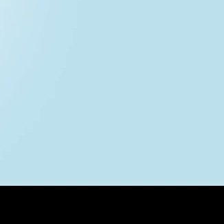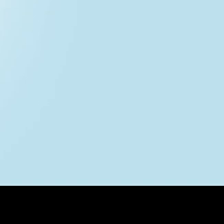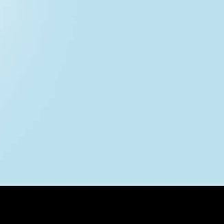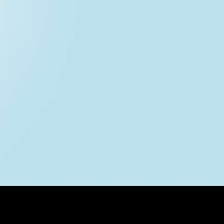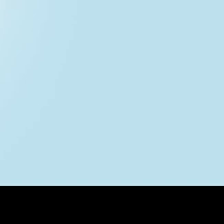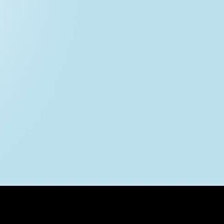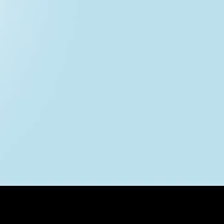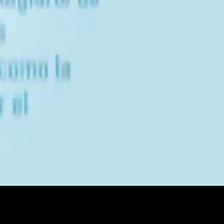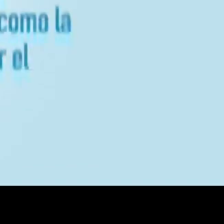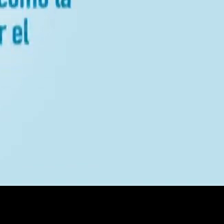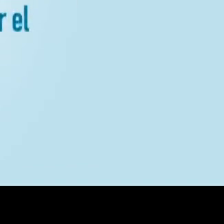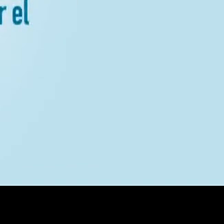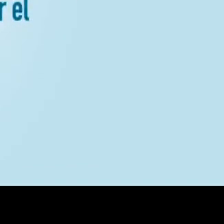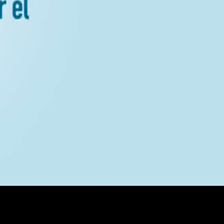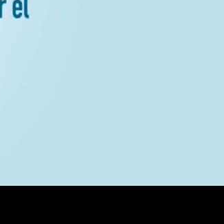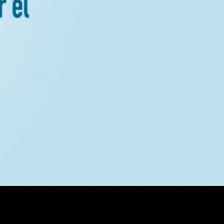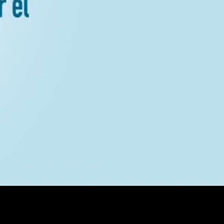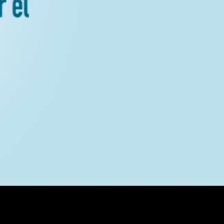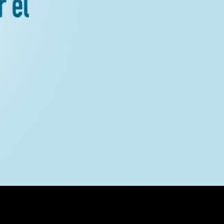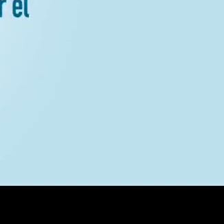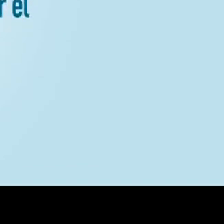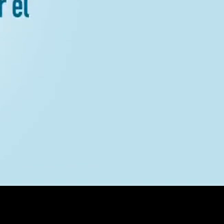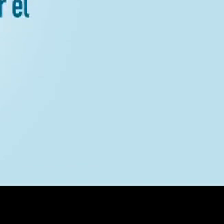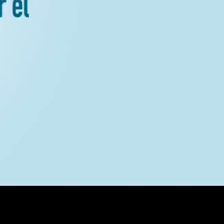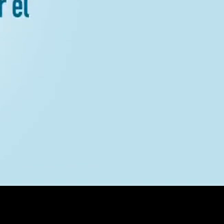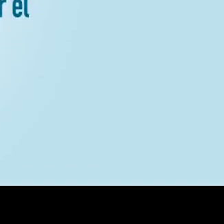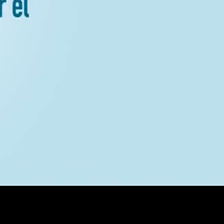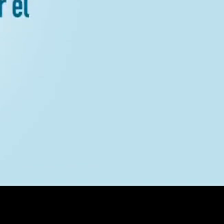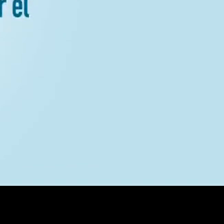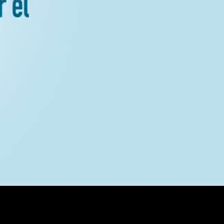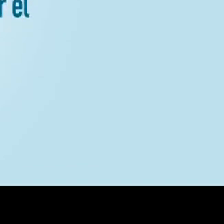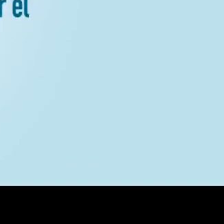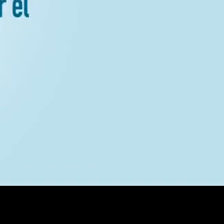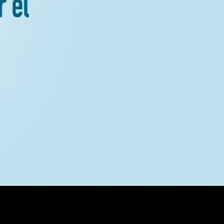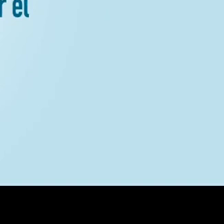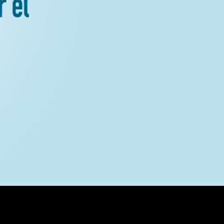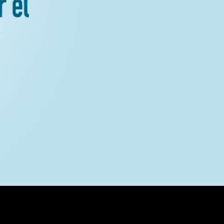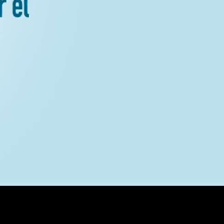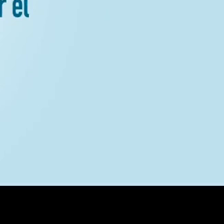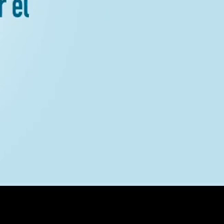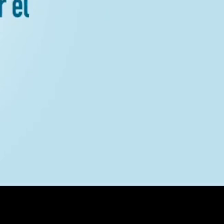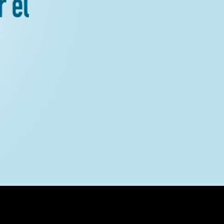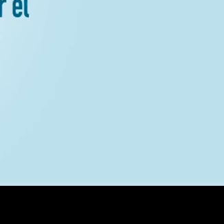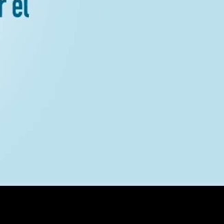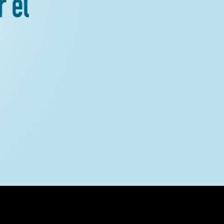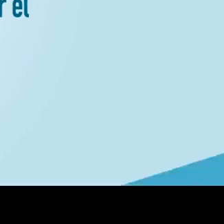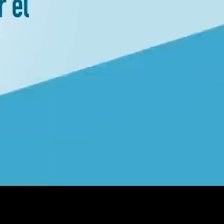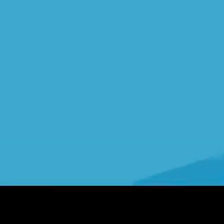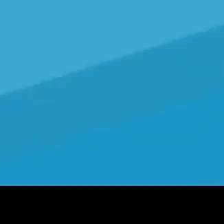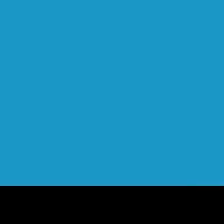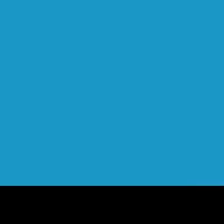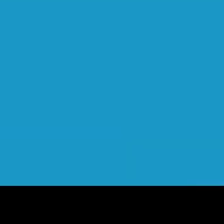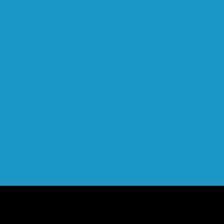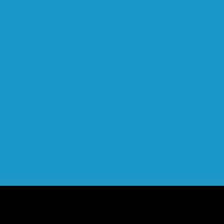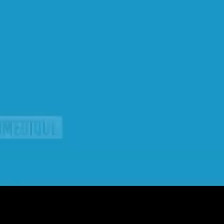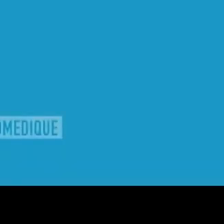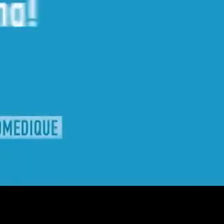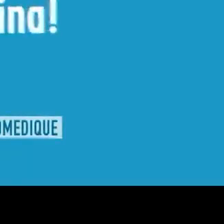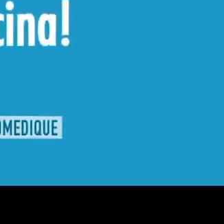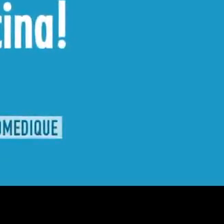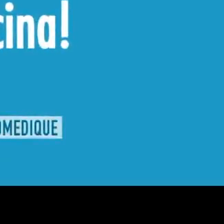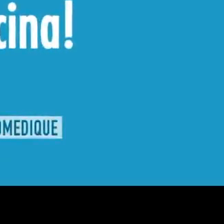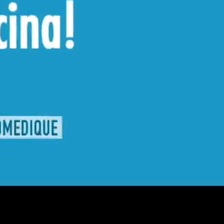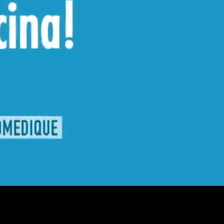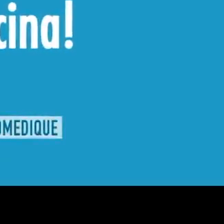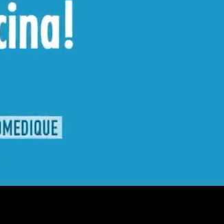y boca. Así evitas contagiarte de enfermedades respiratorias, como la provocada por el coronavirus. Prevenir es la